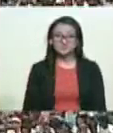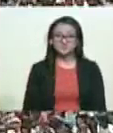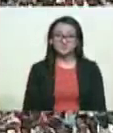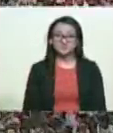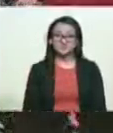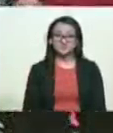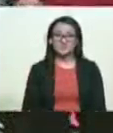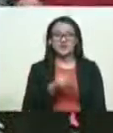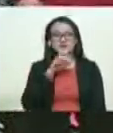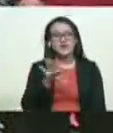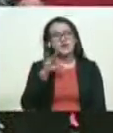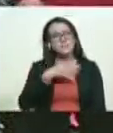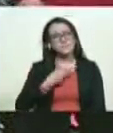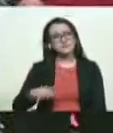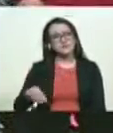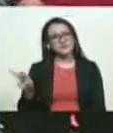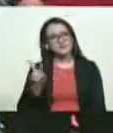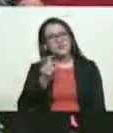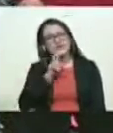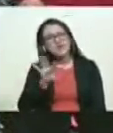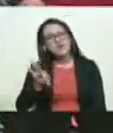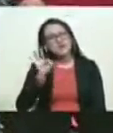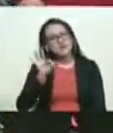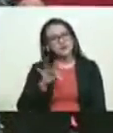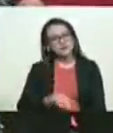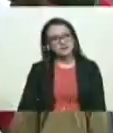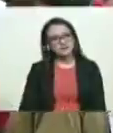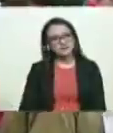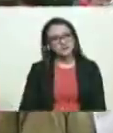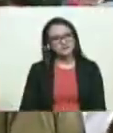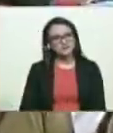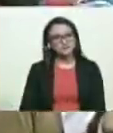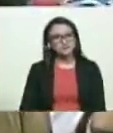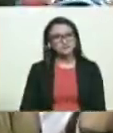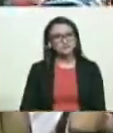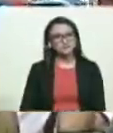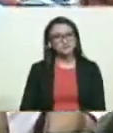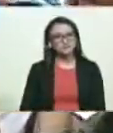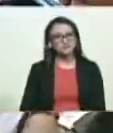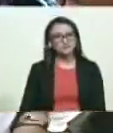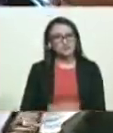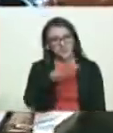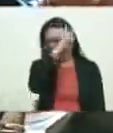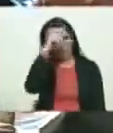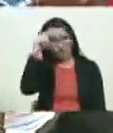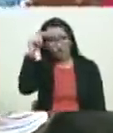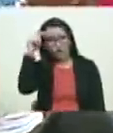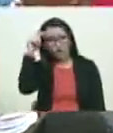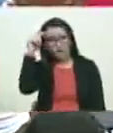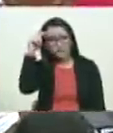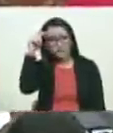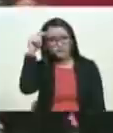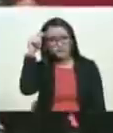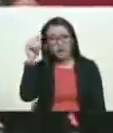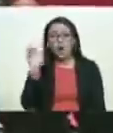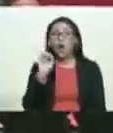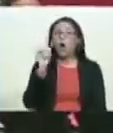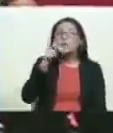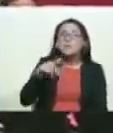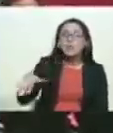quien elige presidente de la republica en venezuela con acción o al